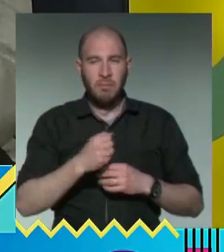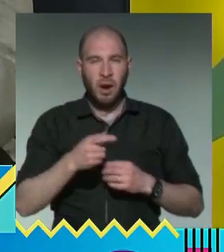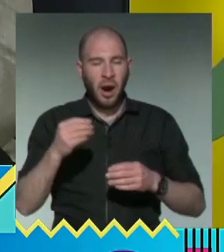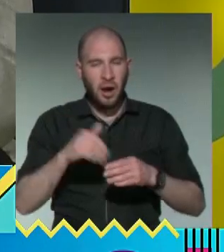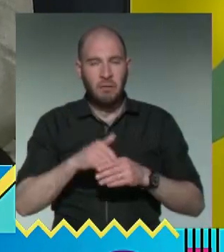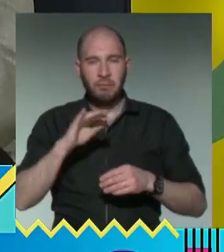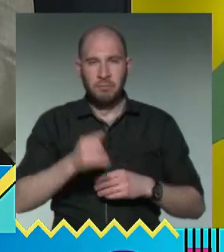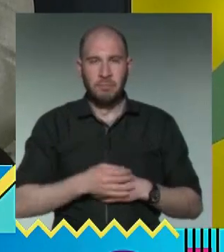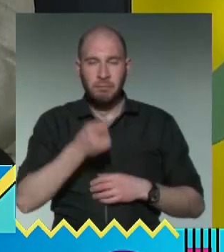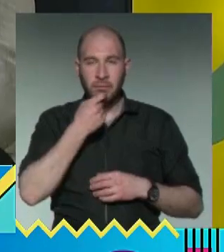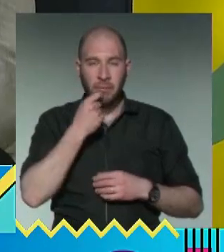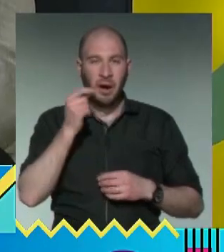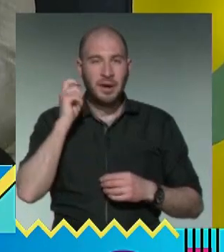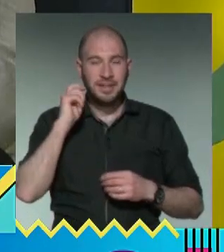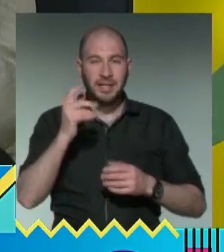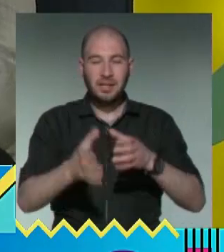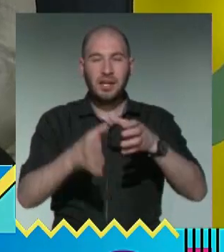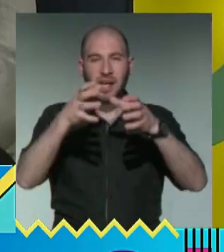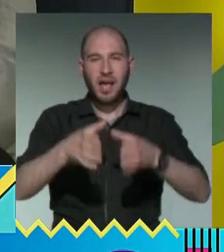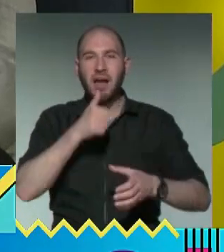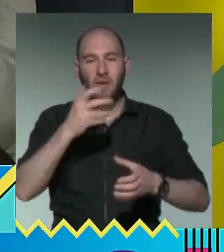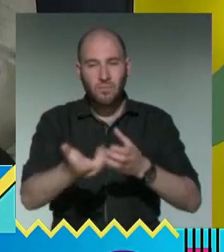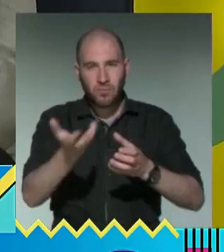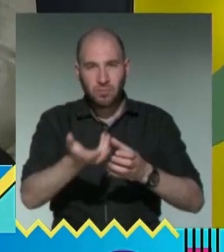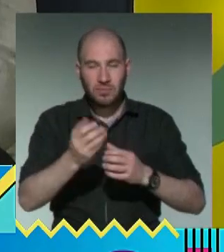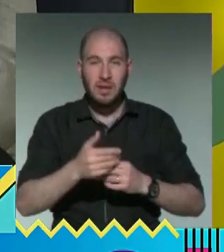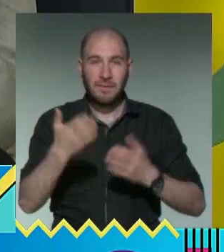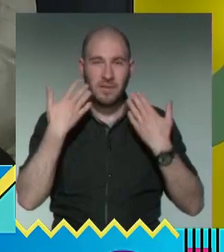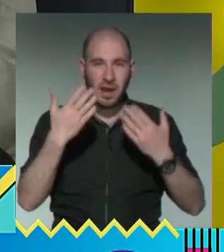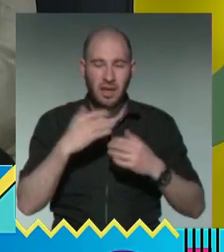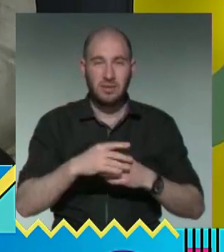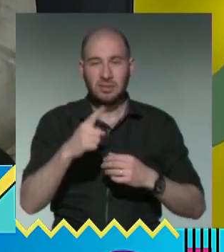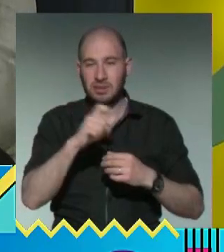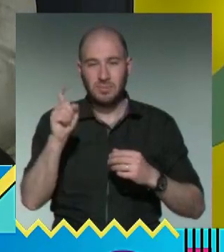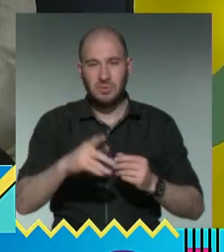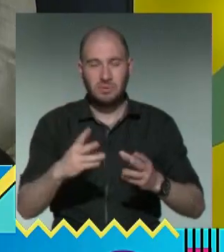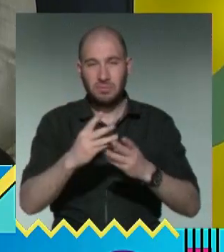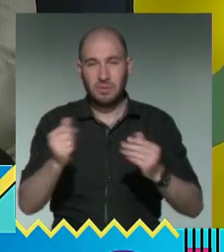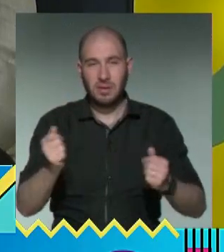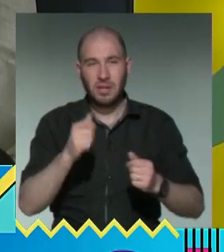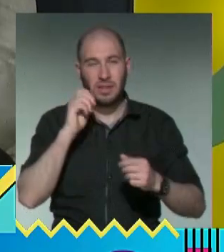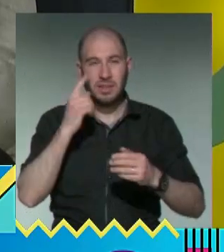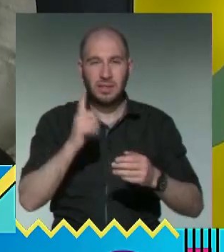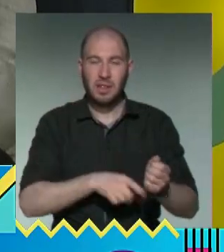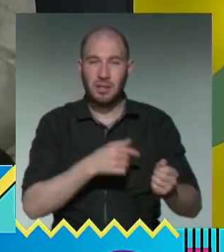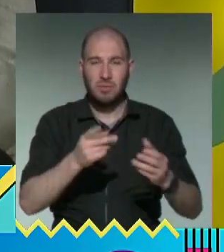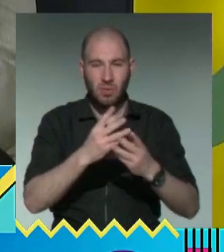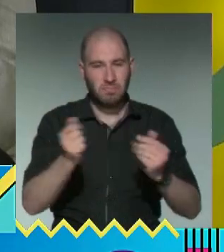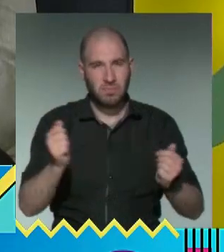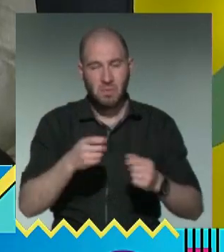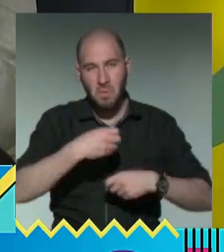ahorro. Por ejemplo, con el calefón que estamos trabajando nosotros, durante el verano se prescinde al 100% de un calefón tradicional.